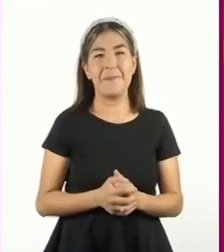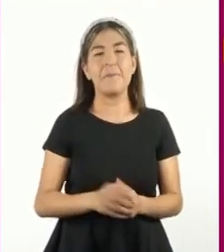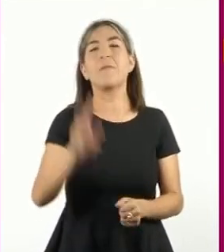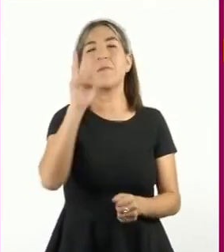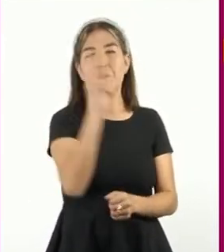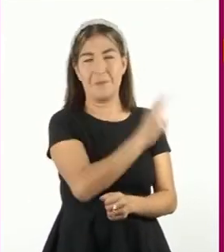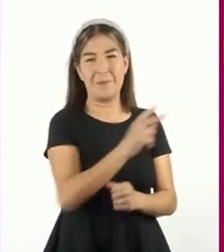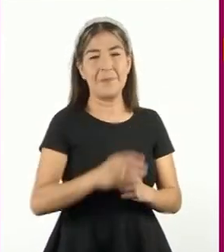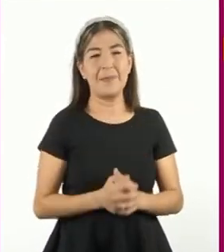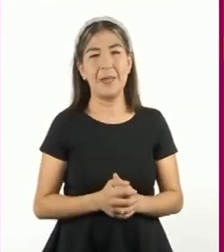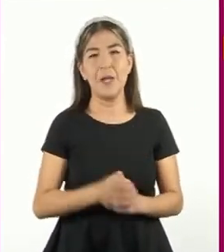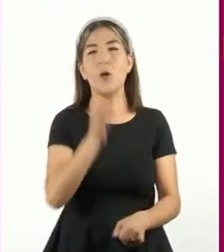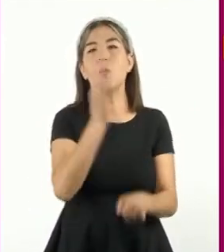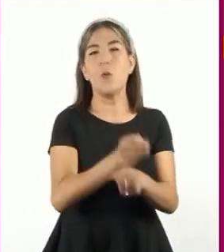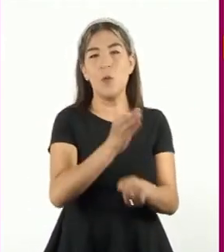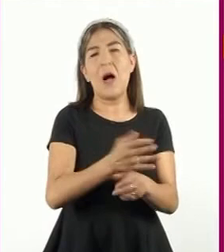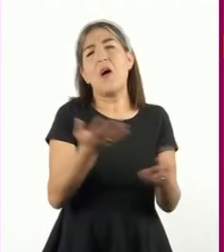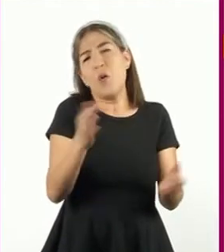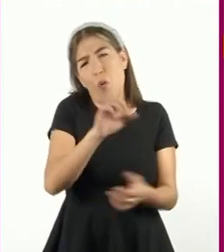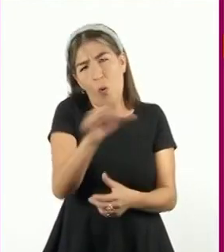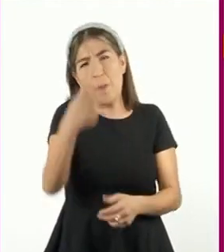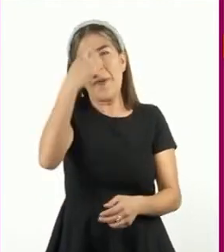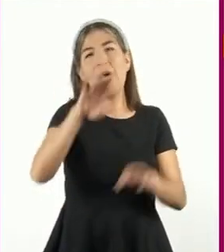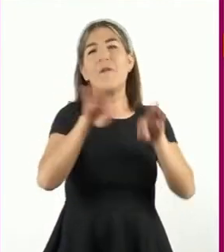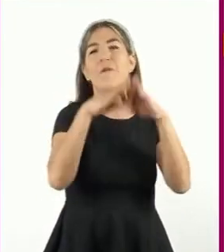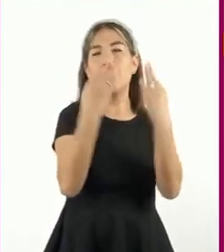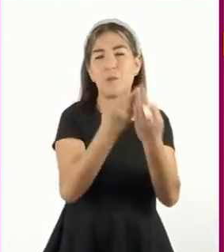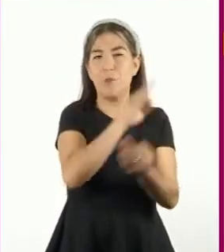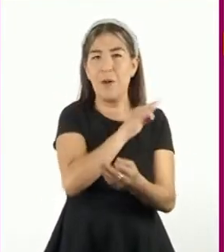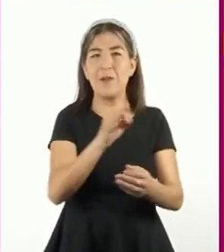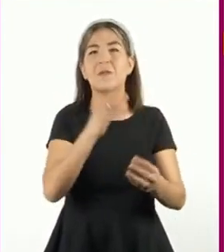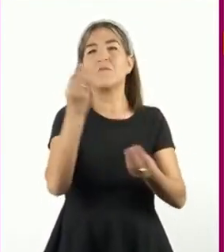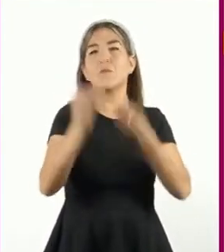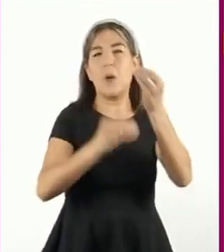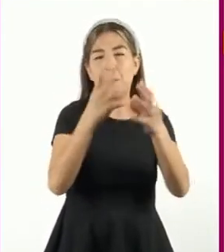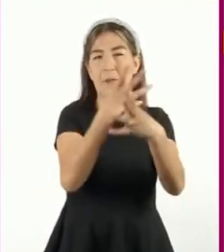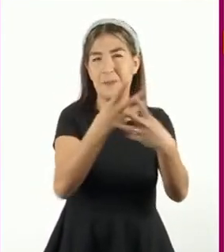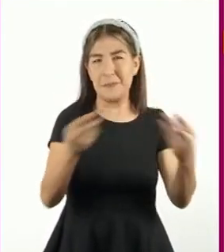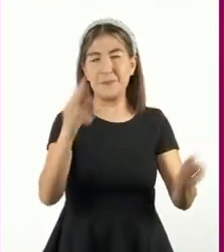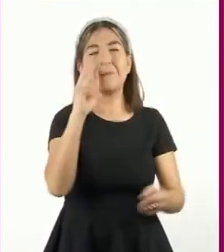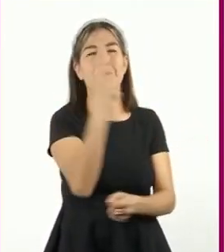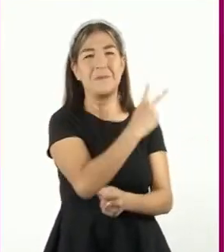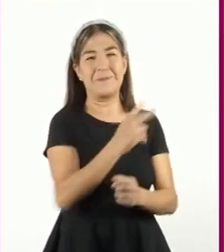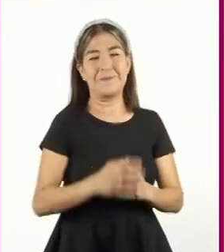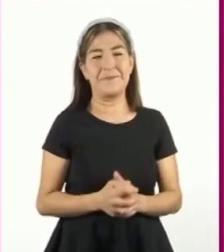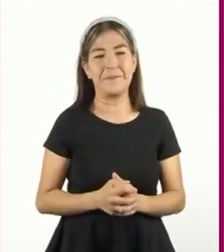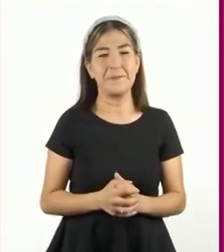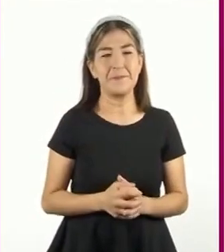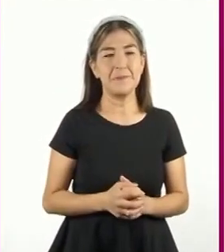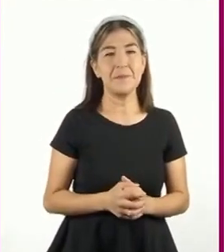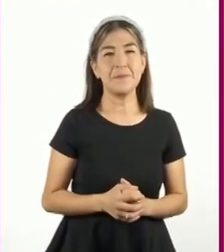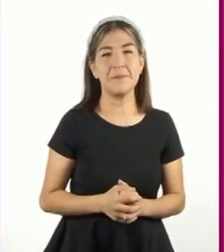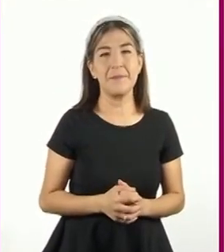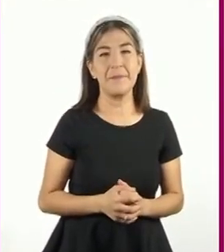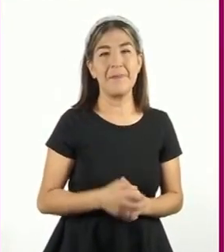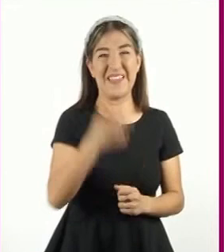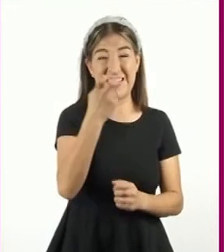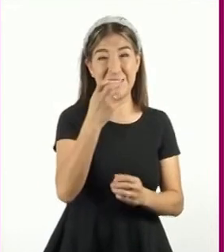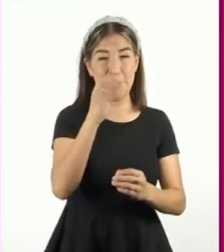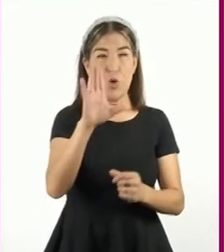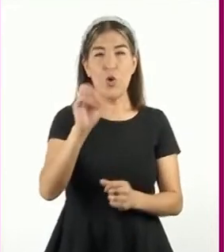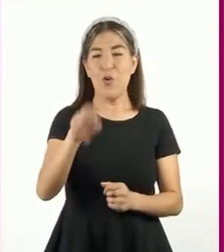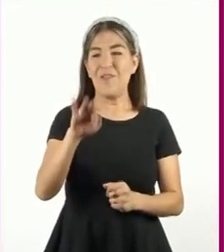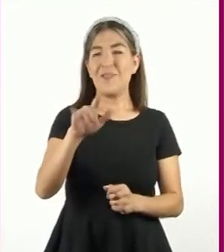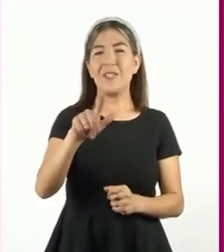Veamos y oigamos si hay otras formas de enfrentar los conflictos. Corre video. Aunque el conflicto suele estar